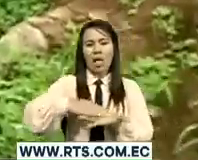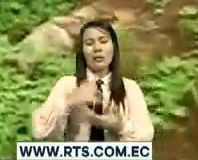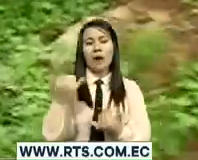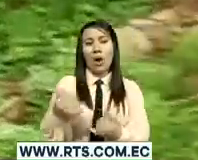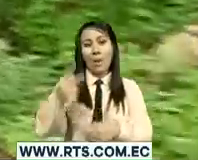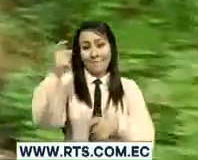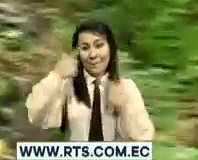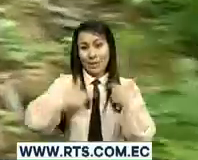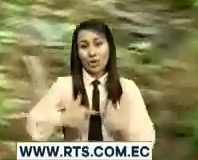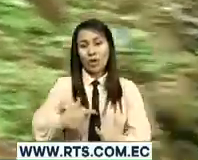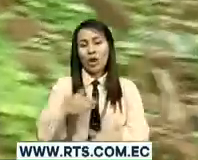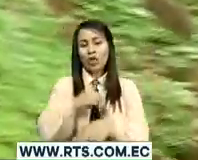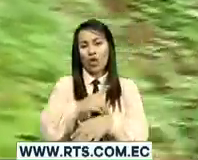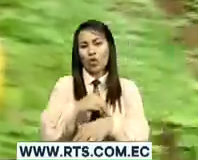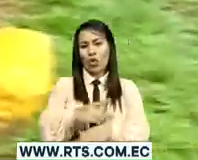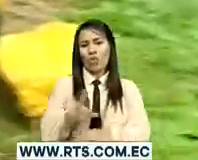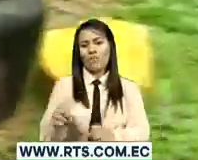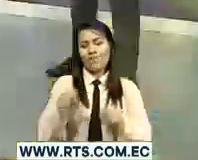informó Adriana Peralta.